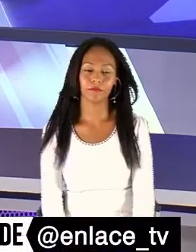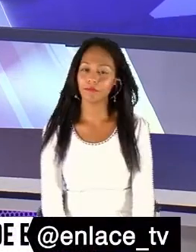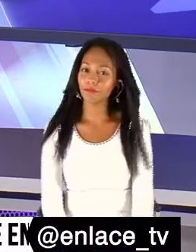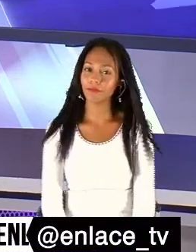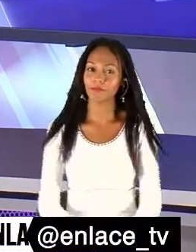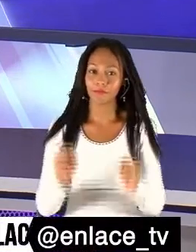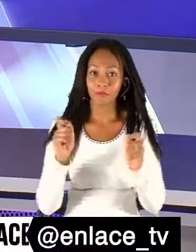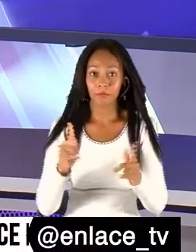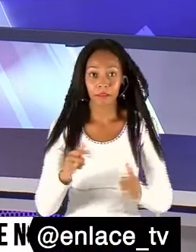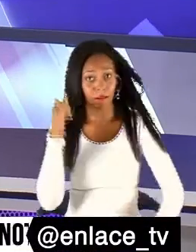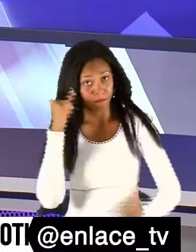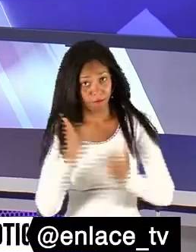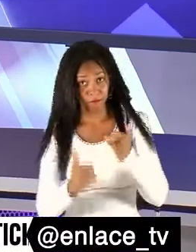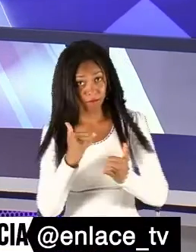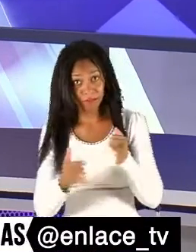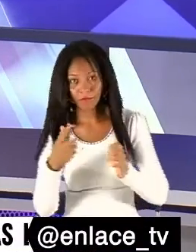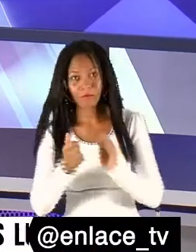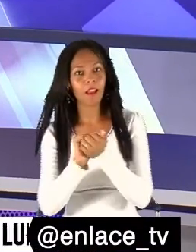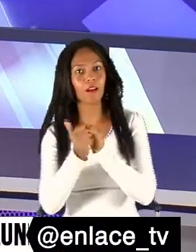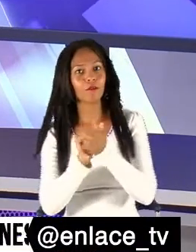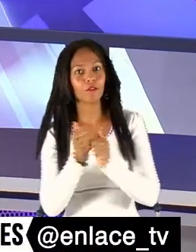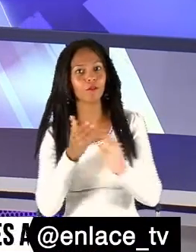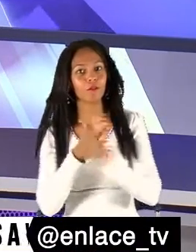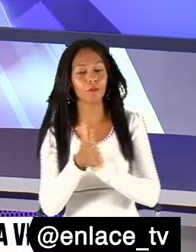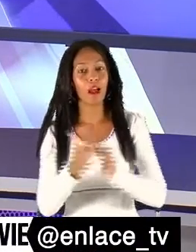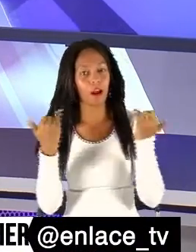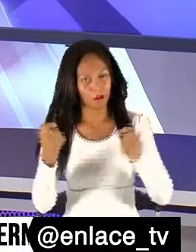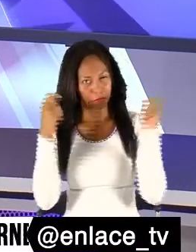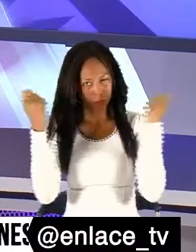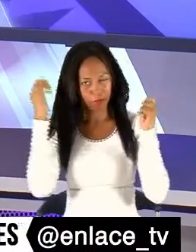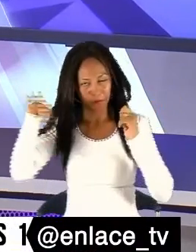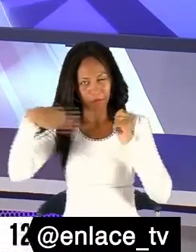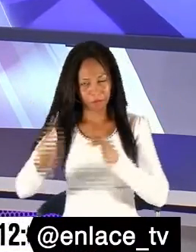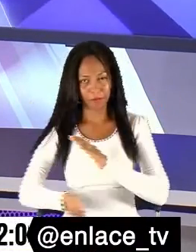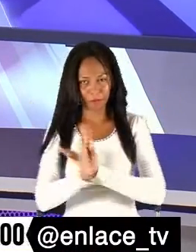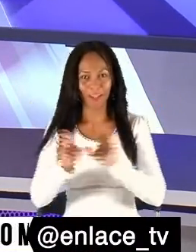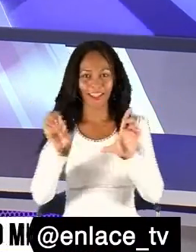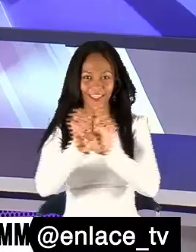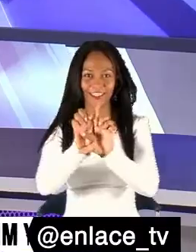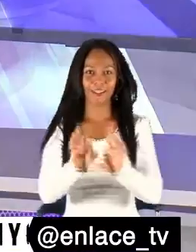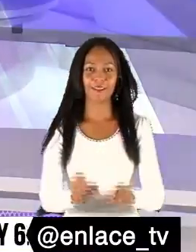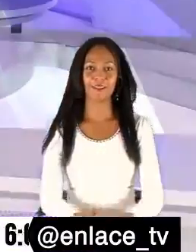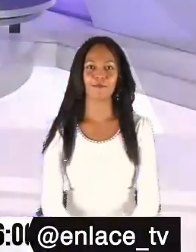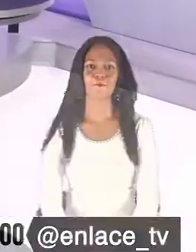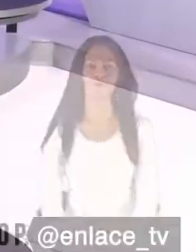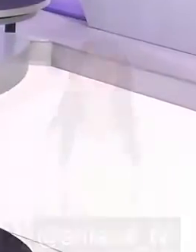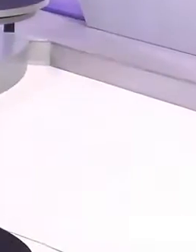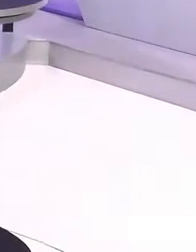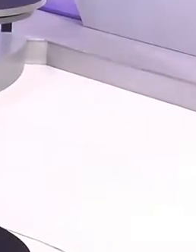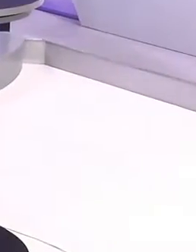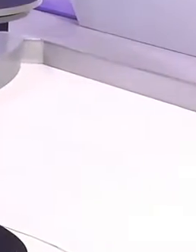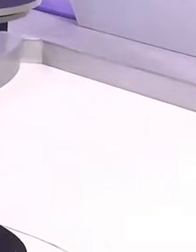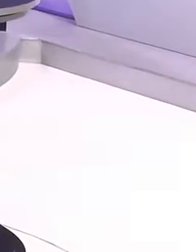Muy bien, y así finalizamos los deportes, hacemos una pausa, ya regresamos a Enlace Noticias.